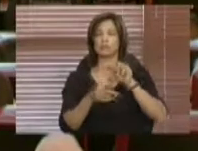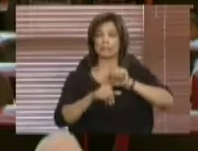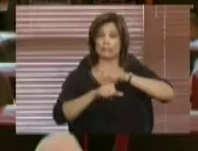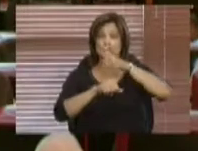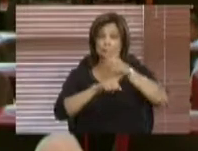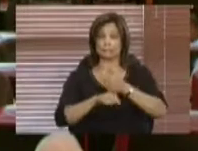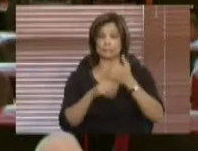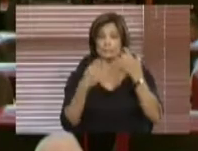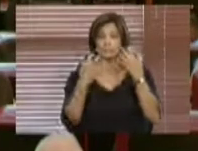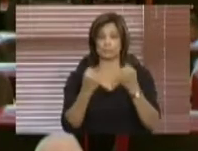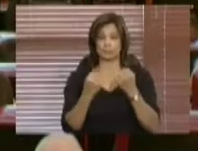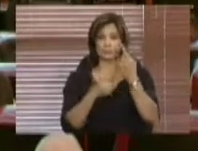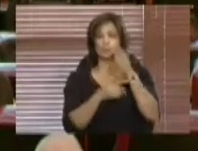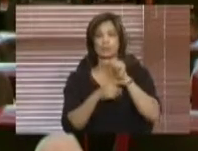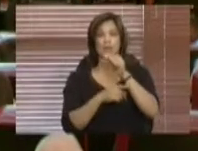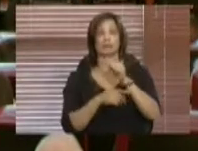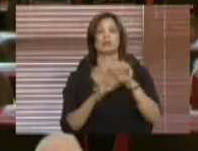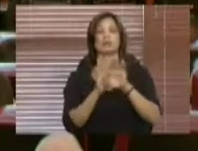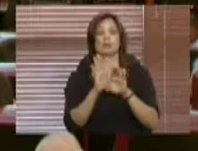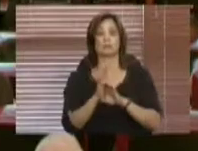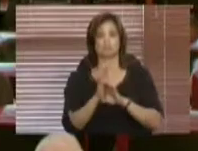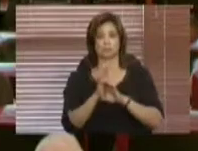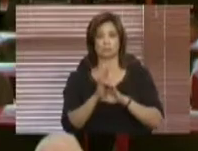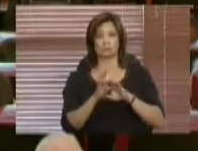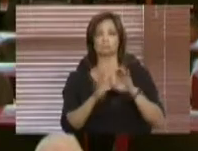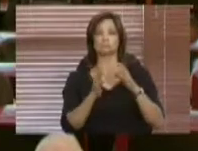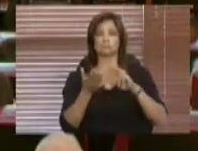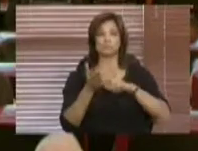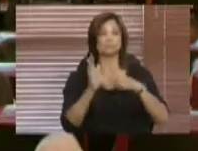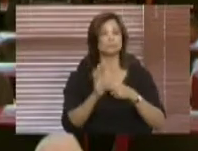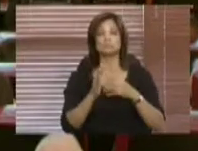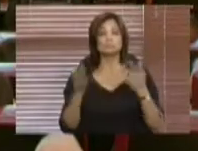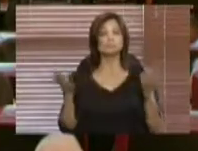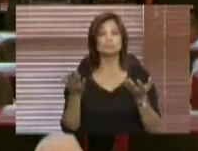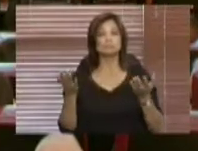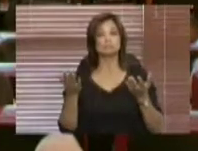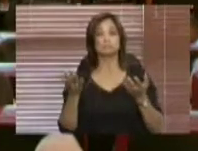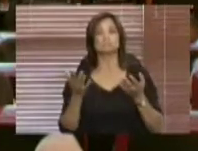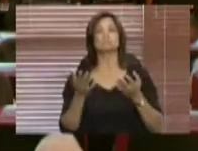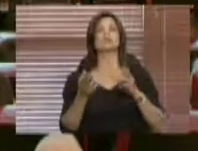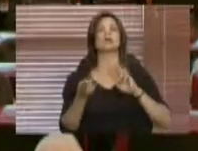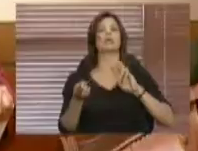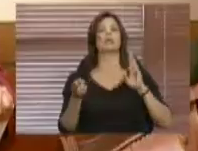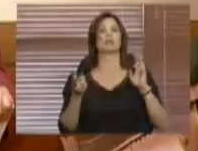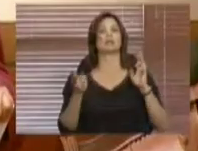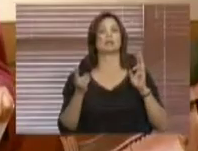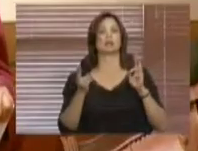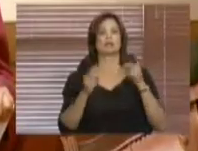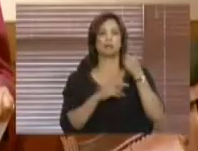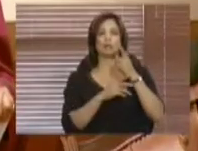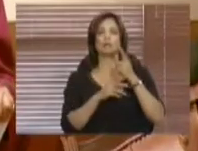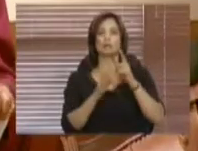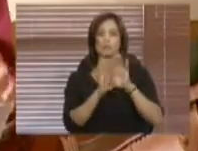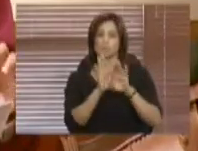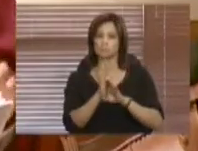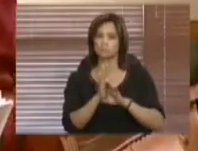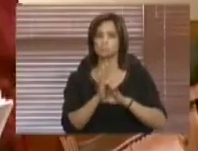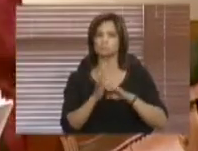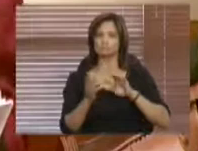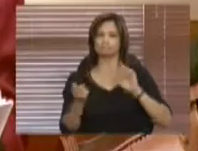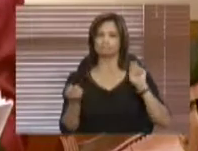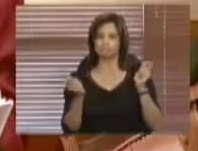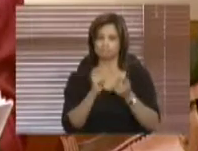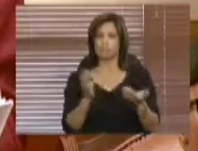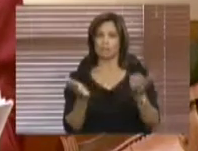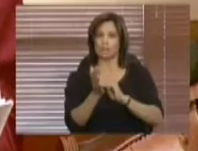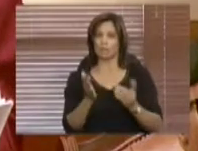afianzamiento de la cultura constitucional. Me refiero a la reformatitis constitucional.